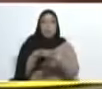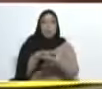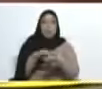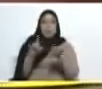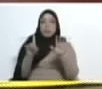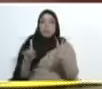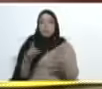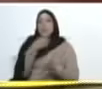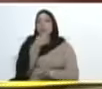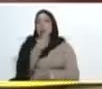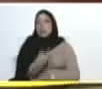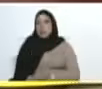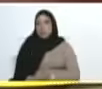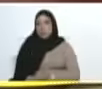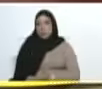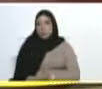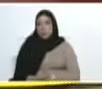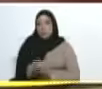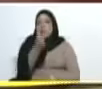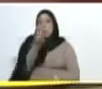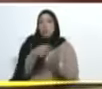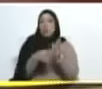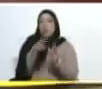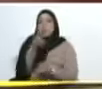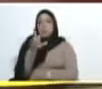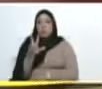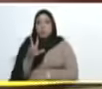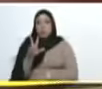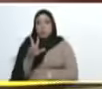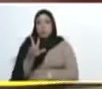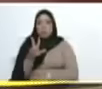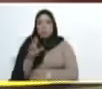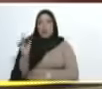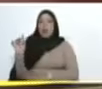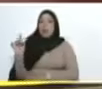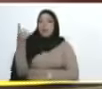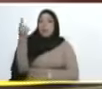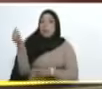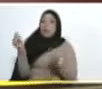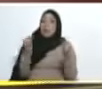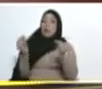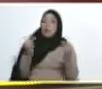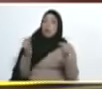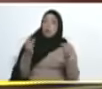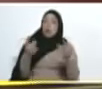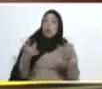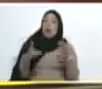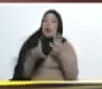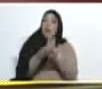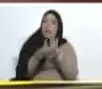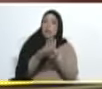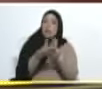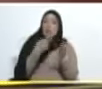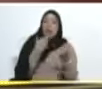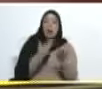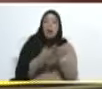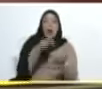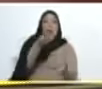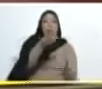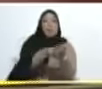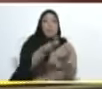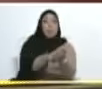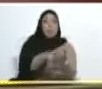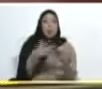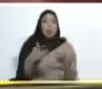del año 2023, se aprobó en primera discusión el proyecto de ley de defensa de la